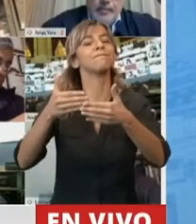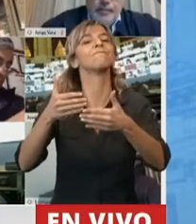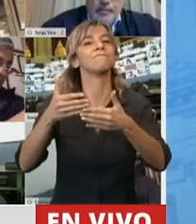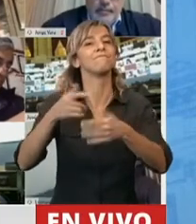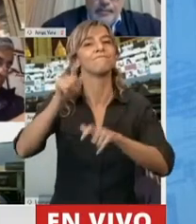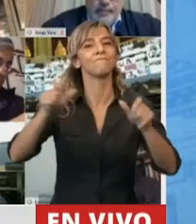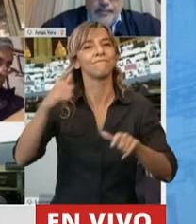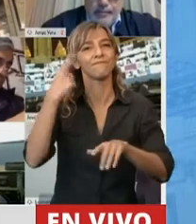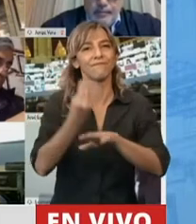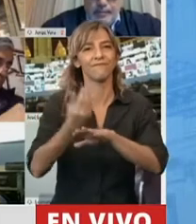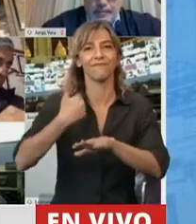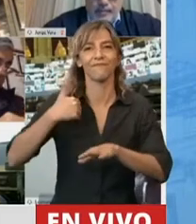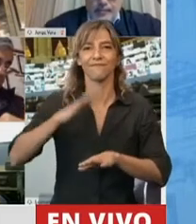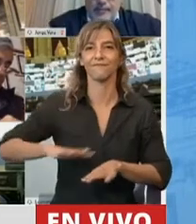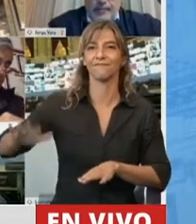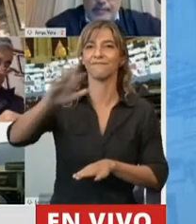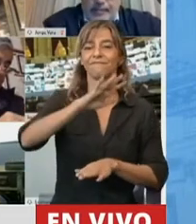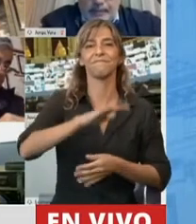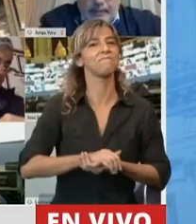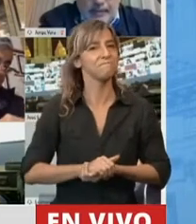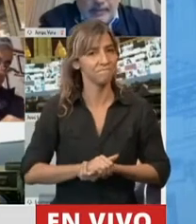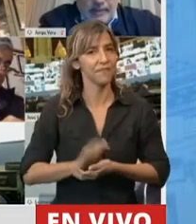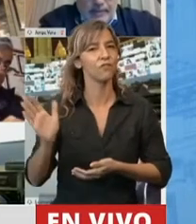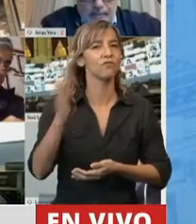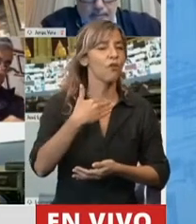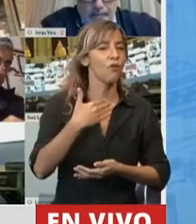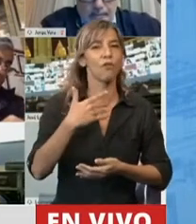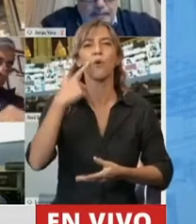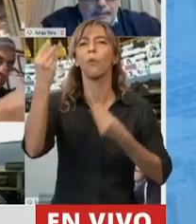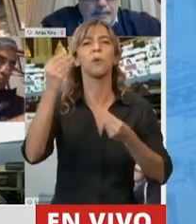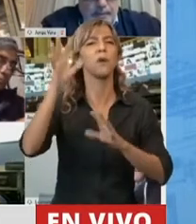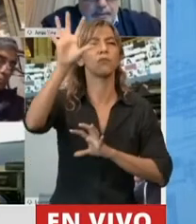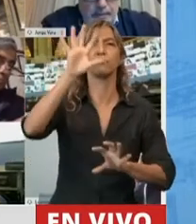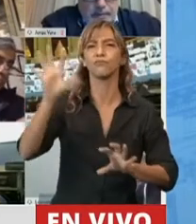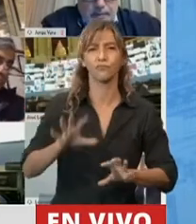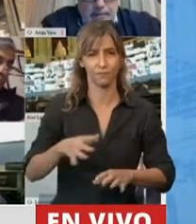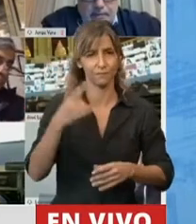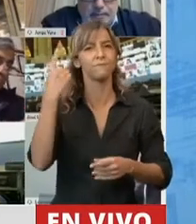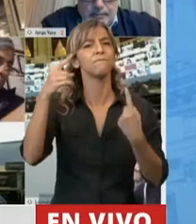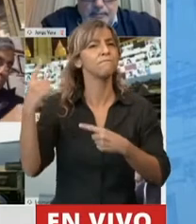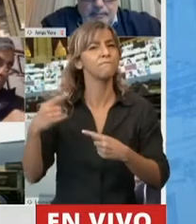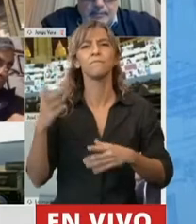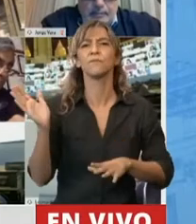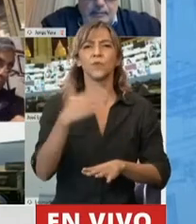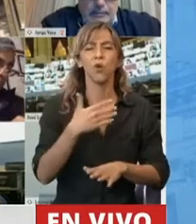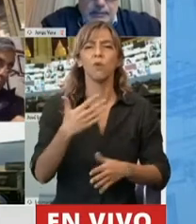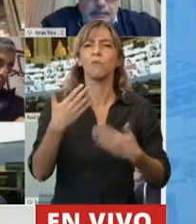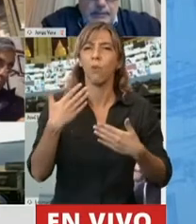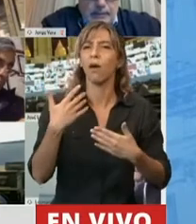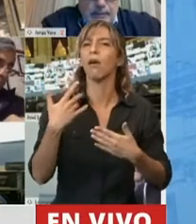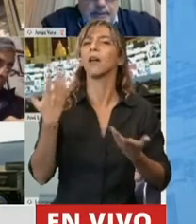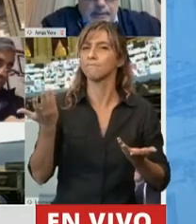y argentinas, estén donde estén, tengan oportunidades en esta nueva economía,